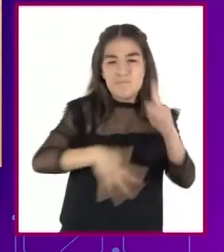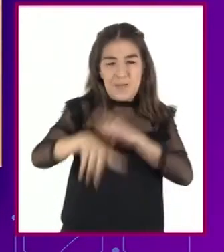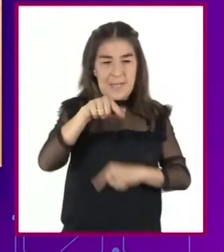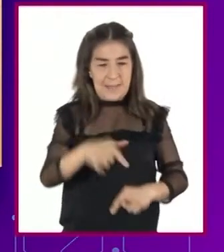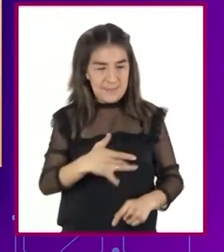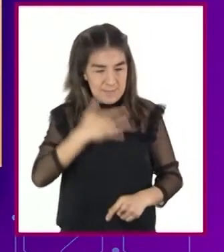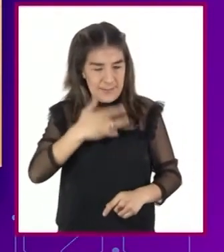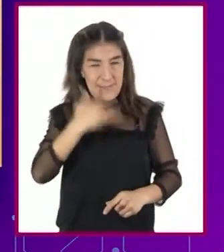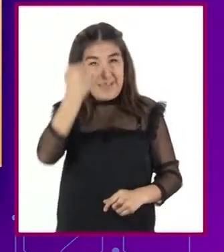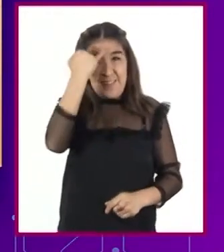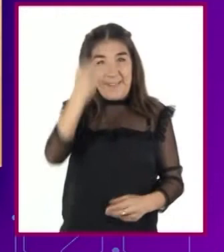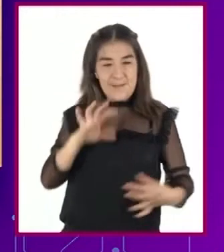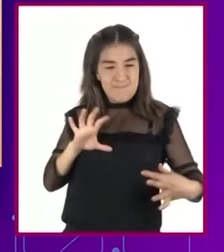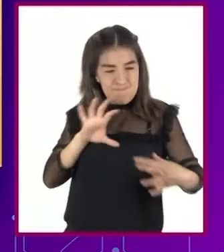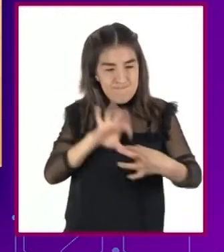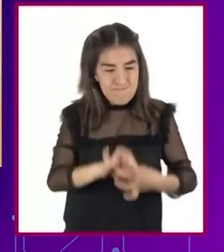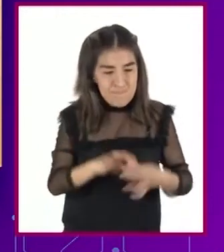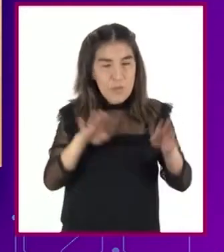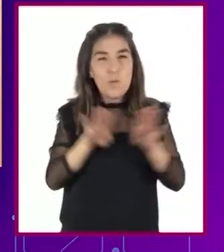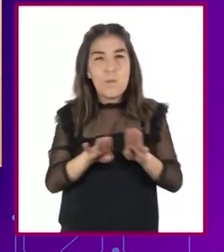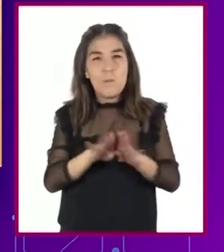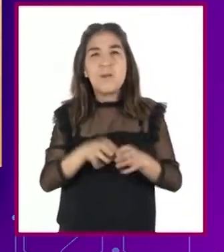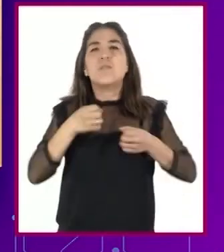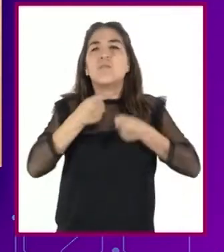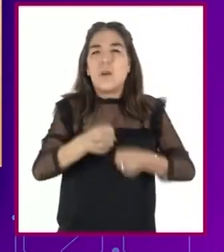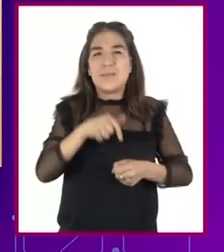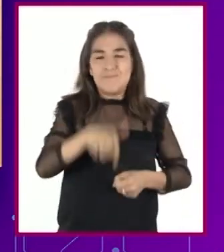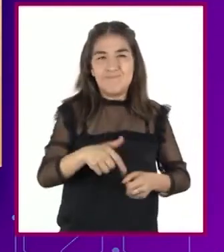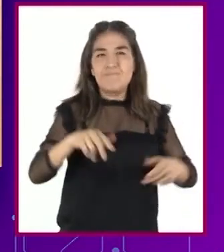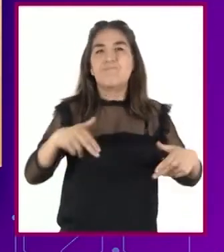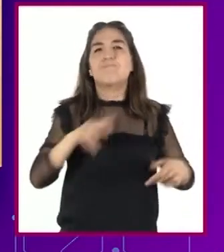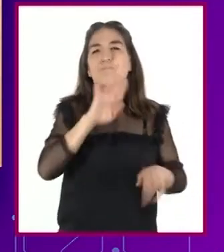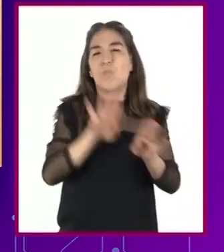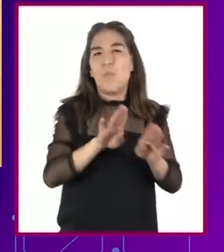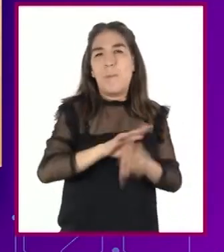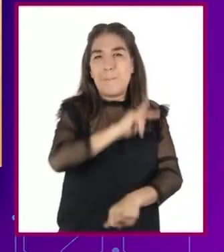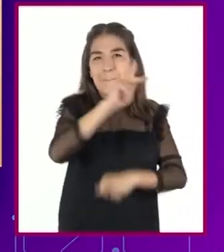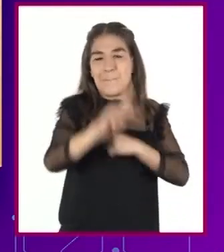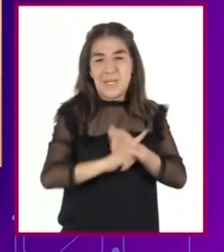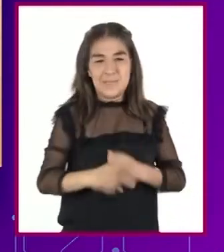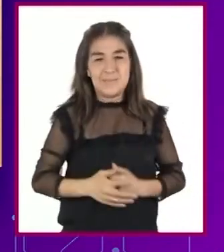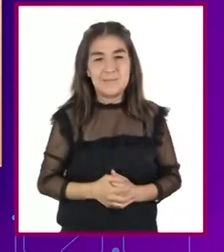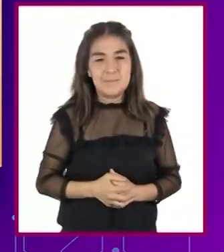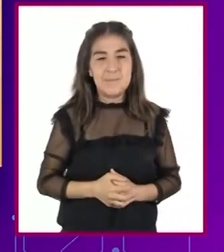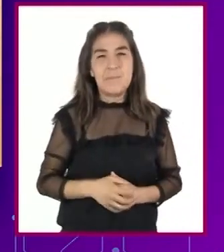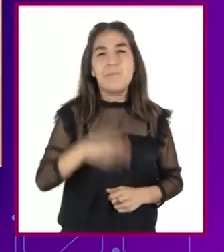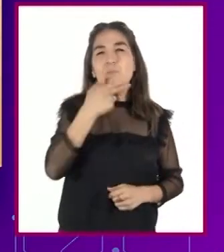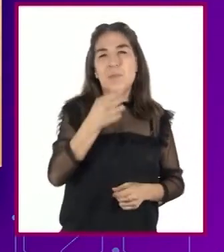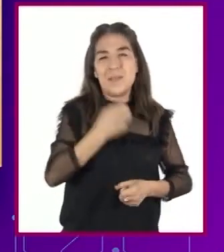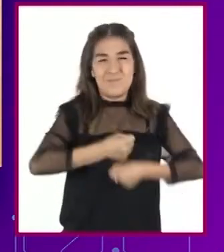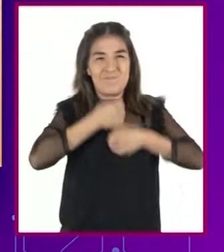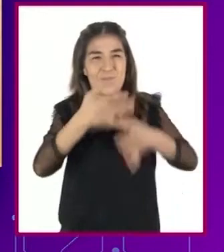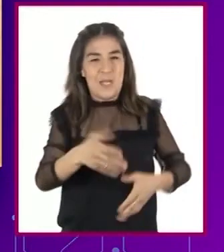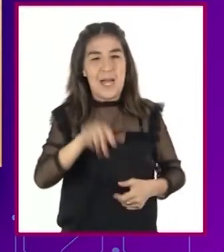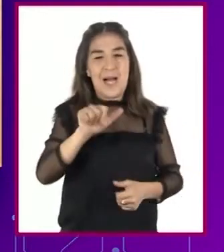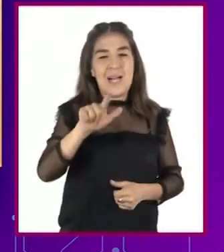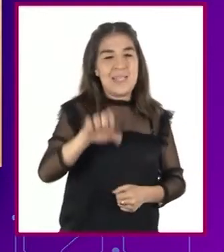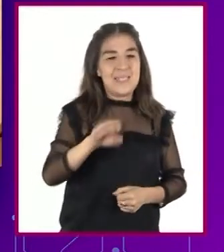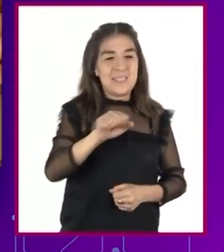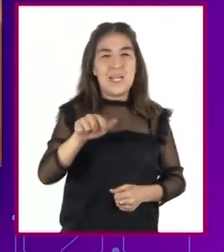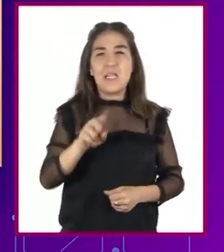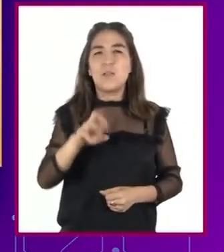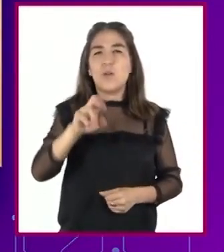pertenencia a un colectivo y exaltaban los principios patrióticos. Novelistas como Alessandro Manzoni impulsan a